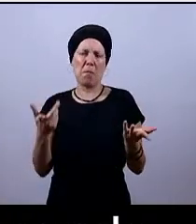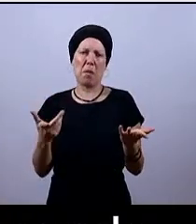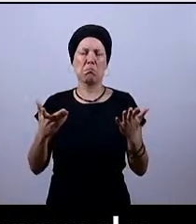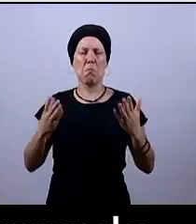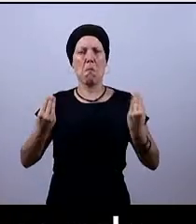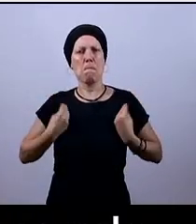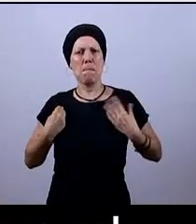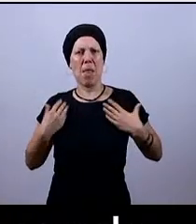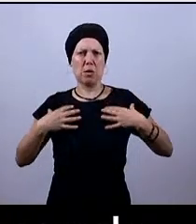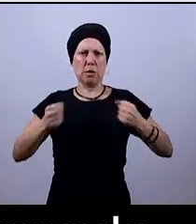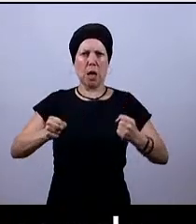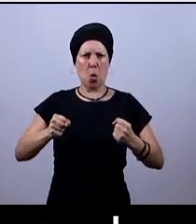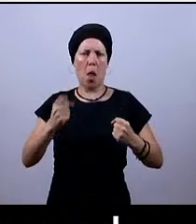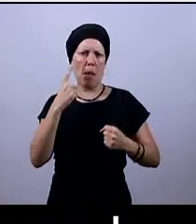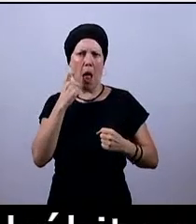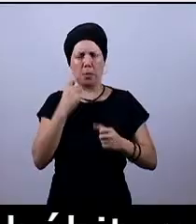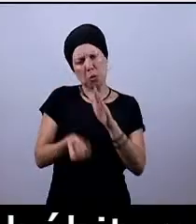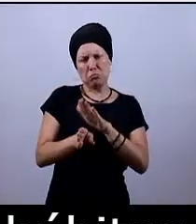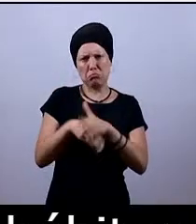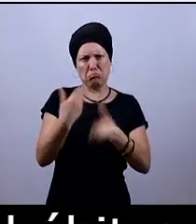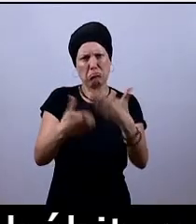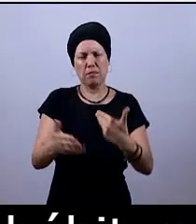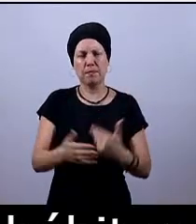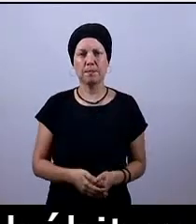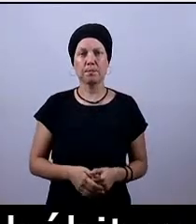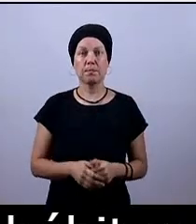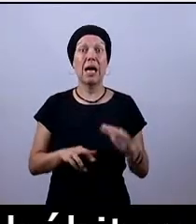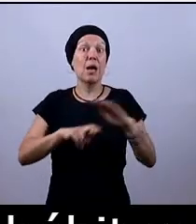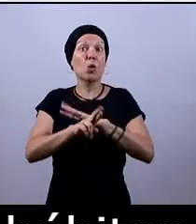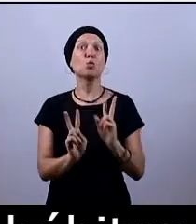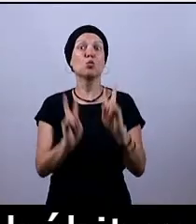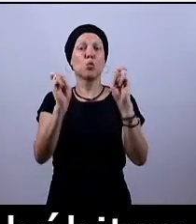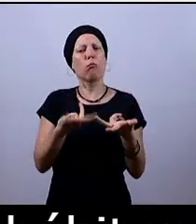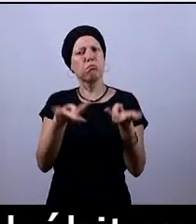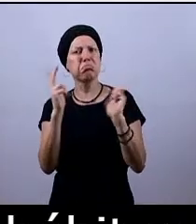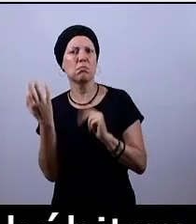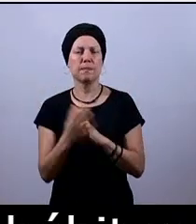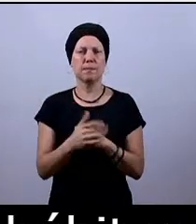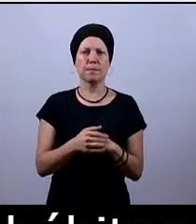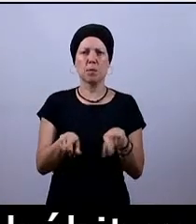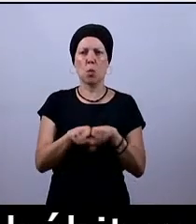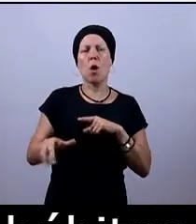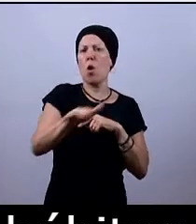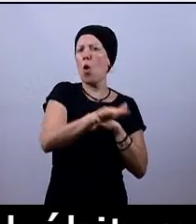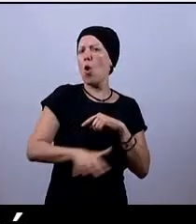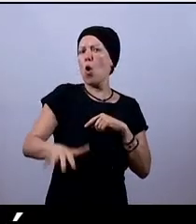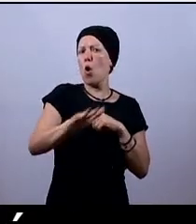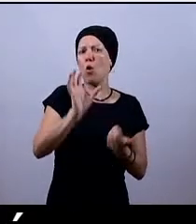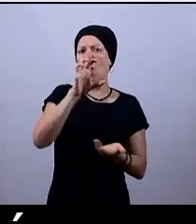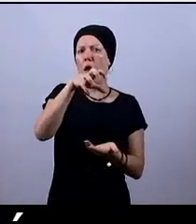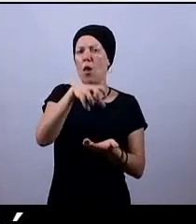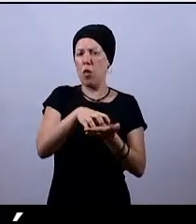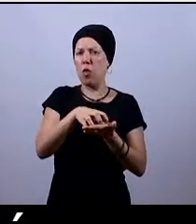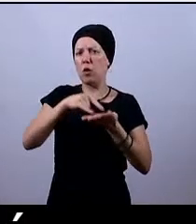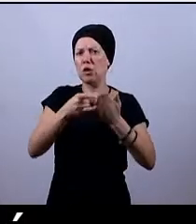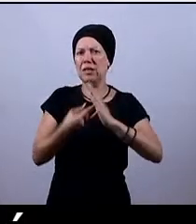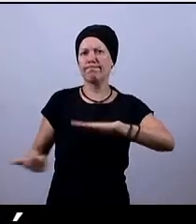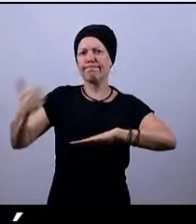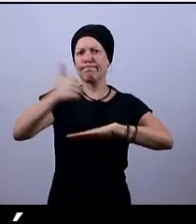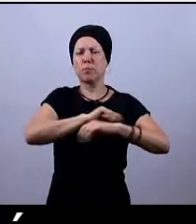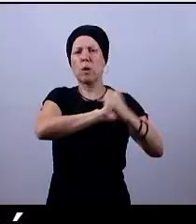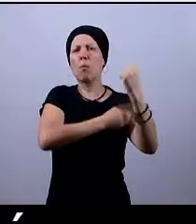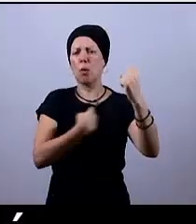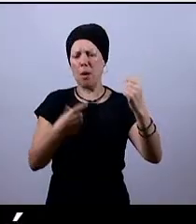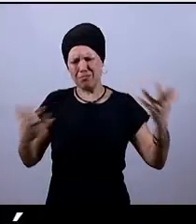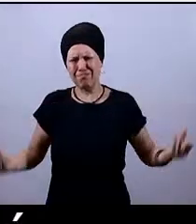saludable en la población. Este nuevo recurso permitirá, además, liberar el espacio del Centro Nacional de Tecnificación Deportiva de Cáceres